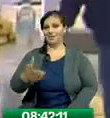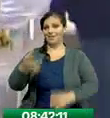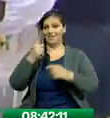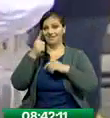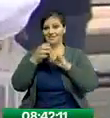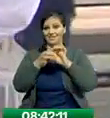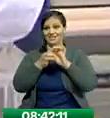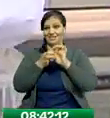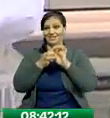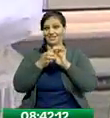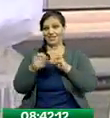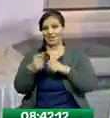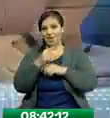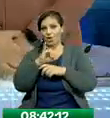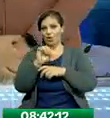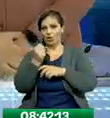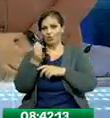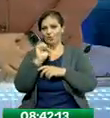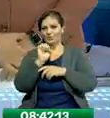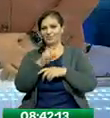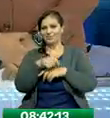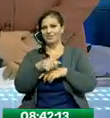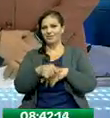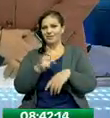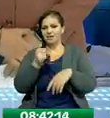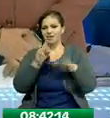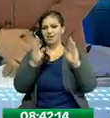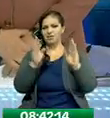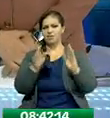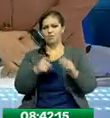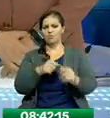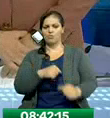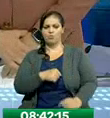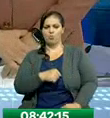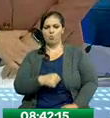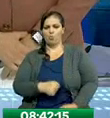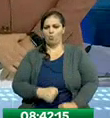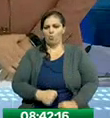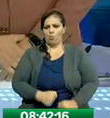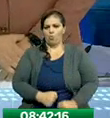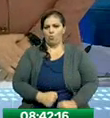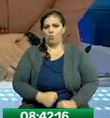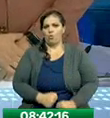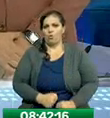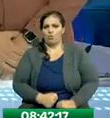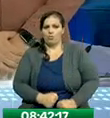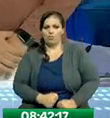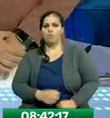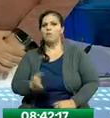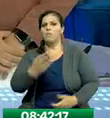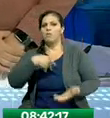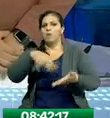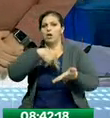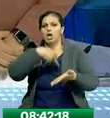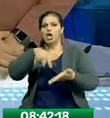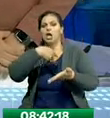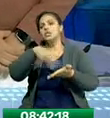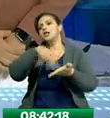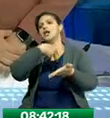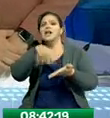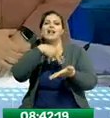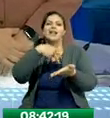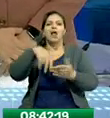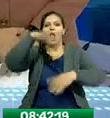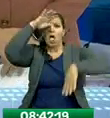josé luís arévalo era un papi papi así pero cuando lo como bailar está casi y